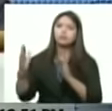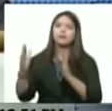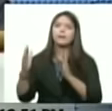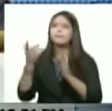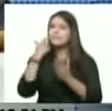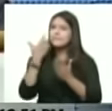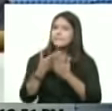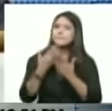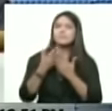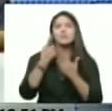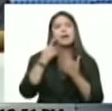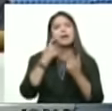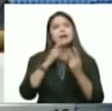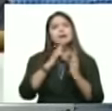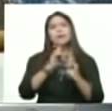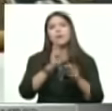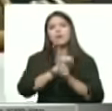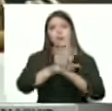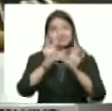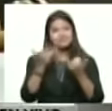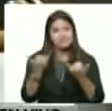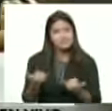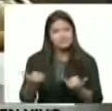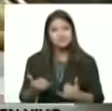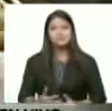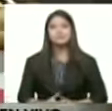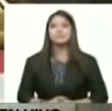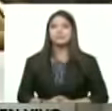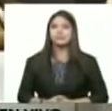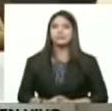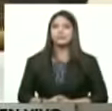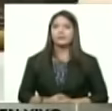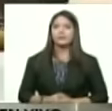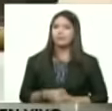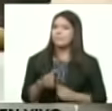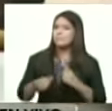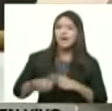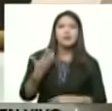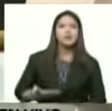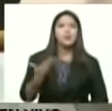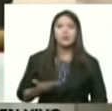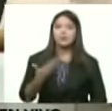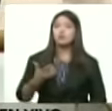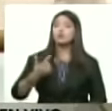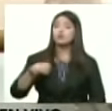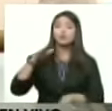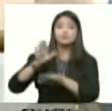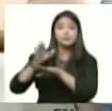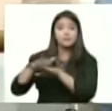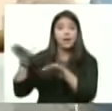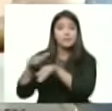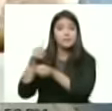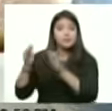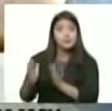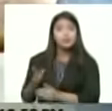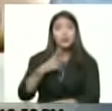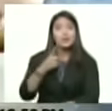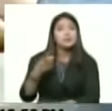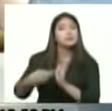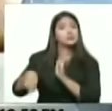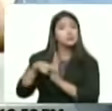estudiando respuestas inmediatas. Lo más importante de todo, que le he insistido al ministro Jesús